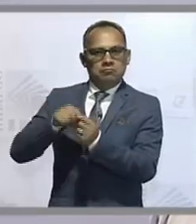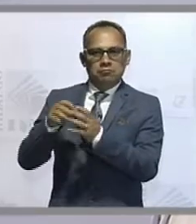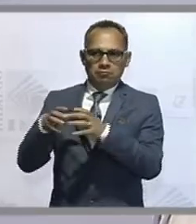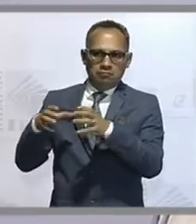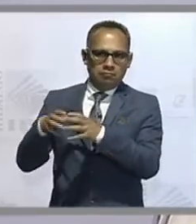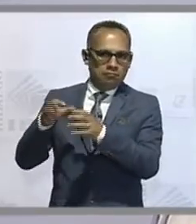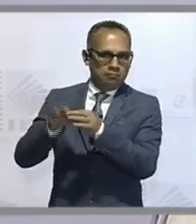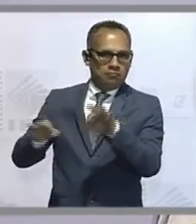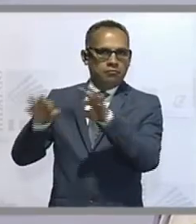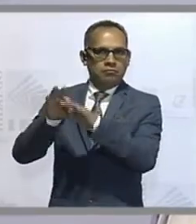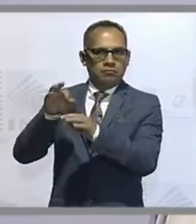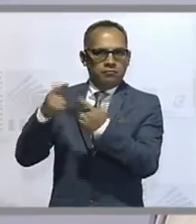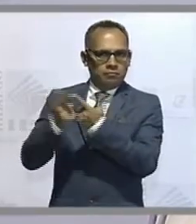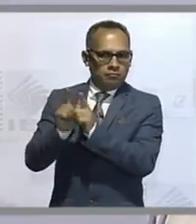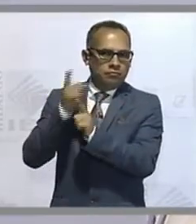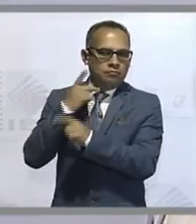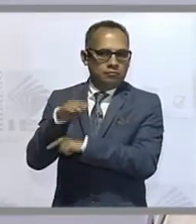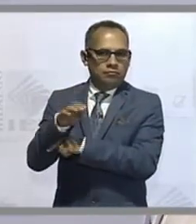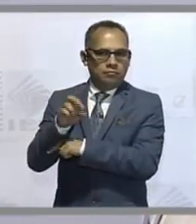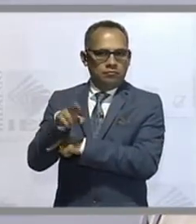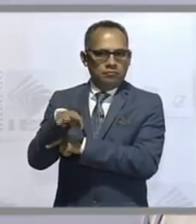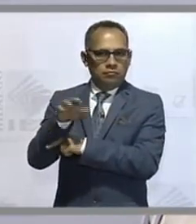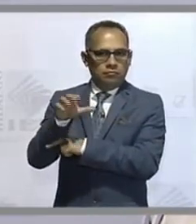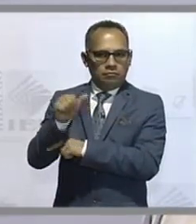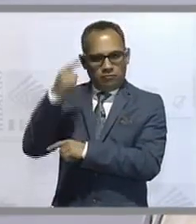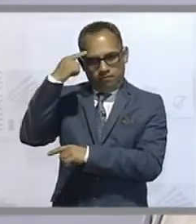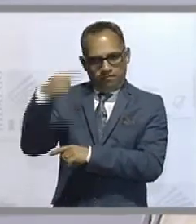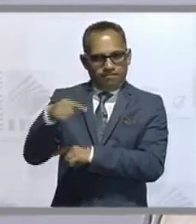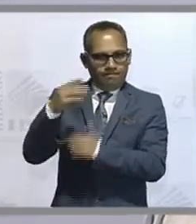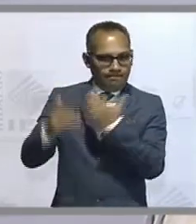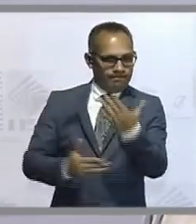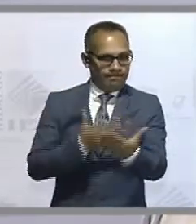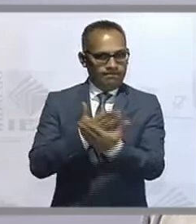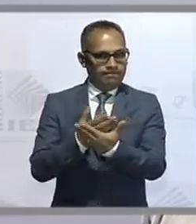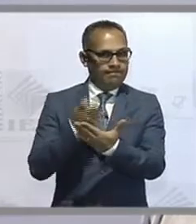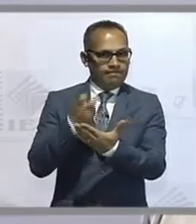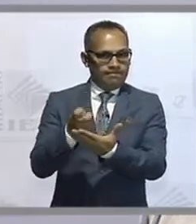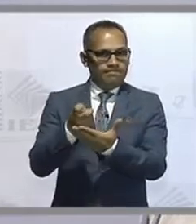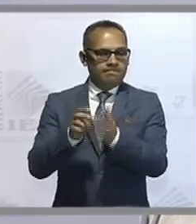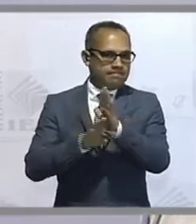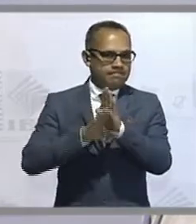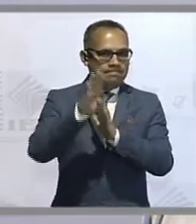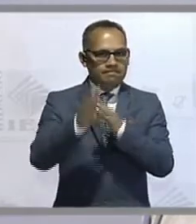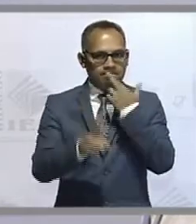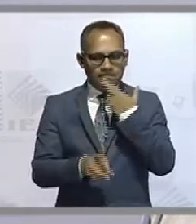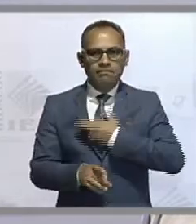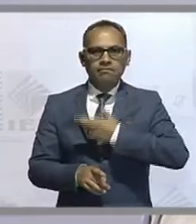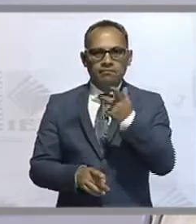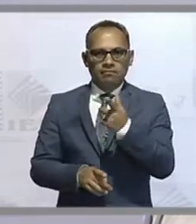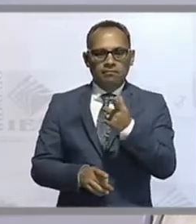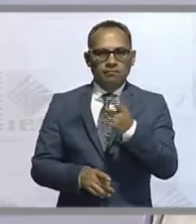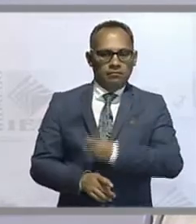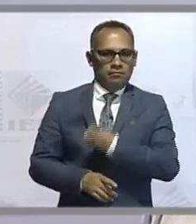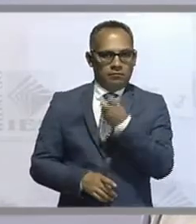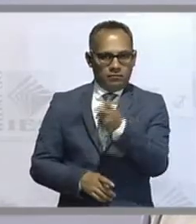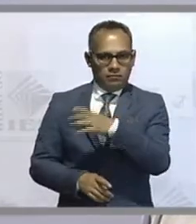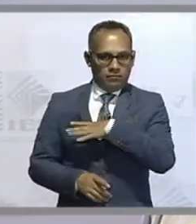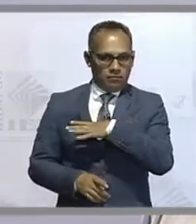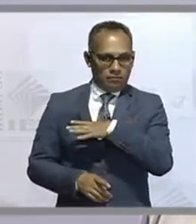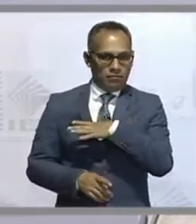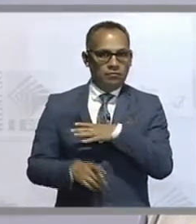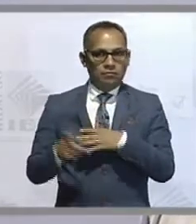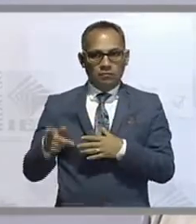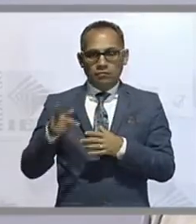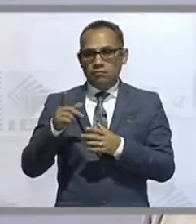sean una realidad estamos trabajando en coordinación toda la estructura desde el presidente de la república andrés manuel lópez obrador